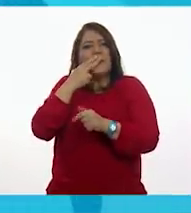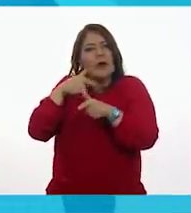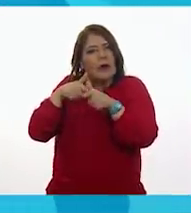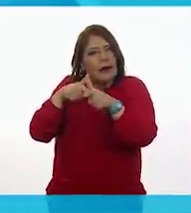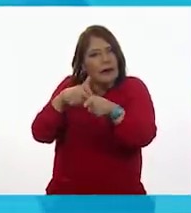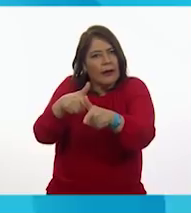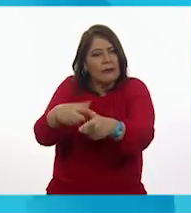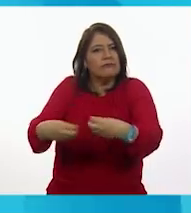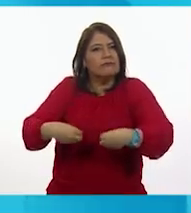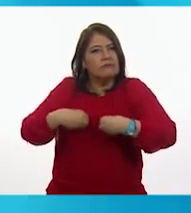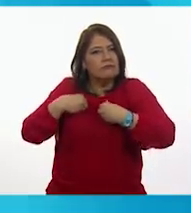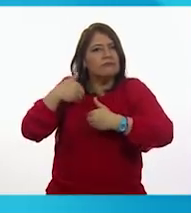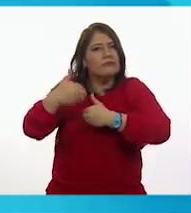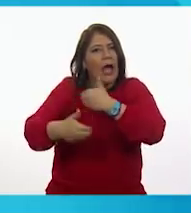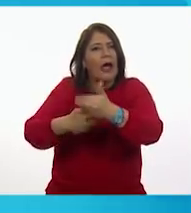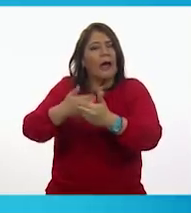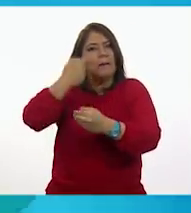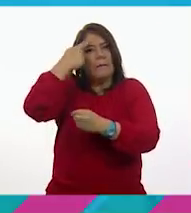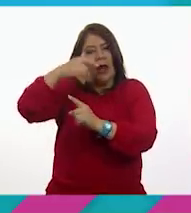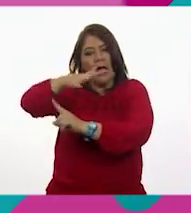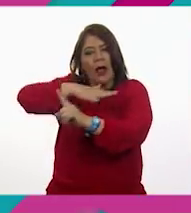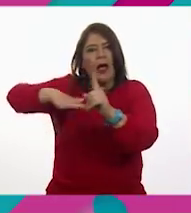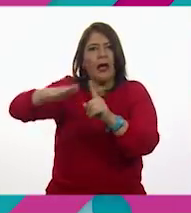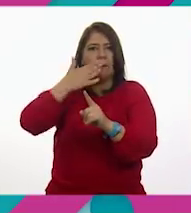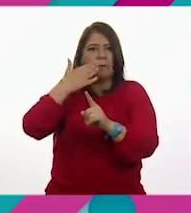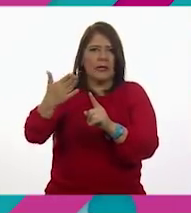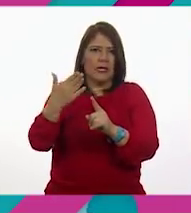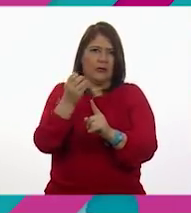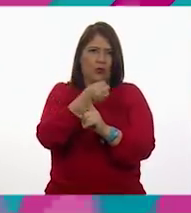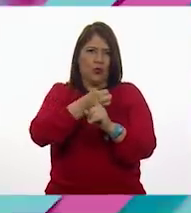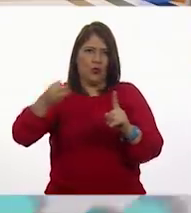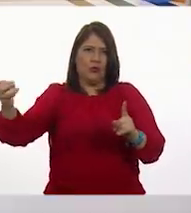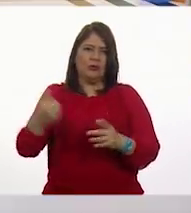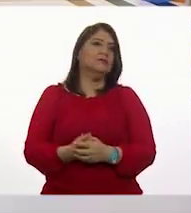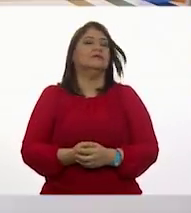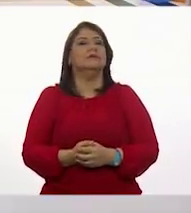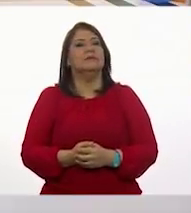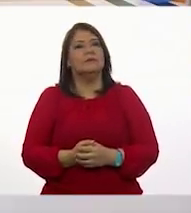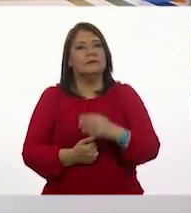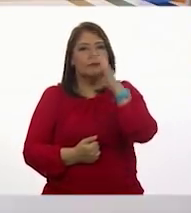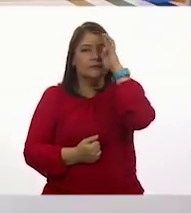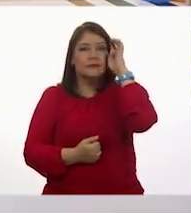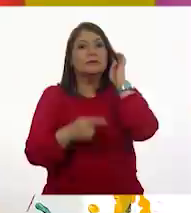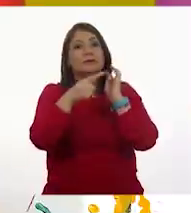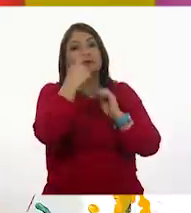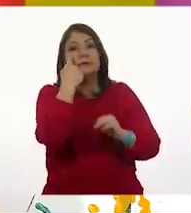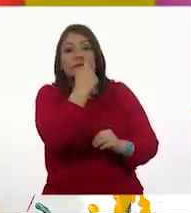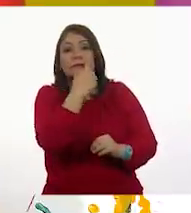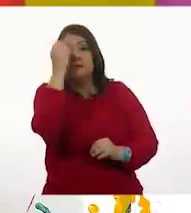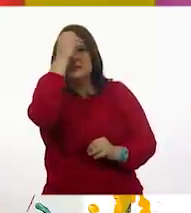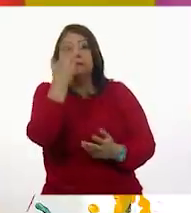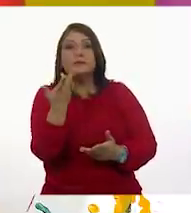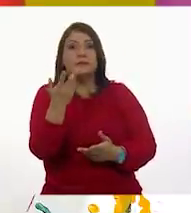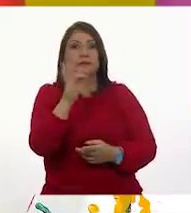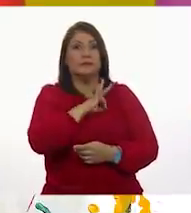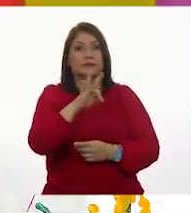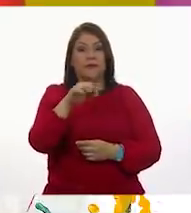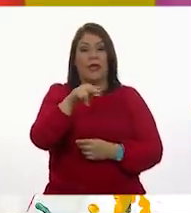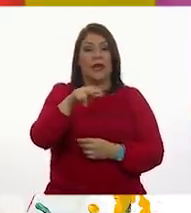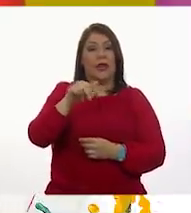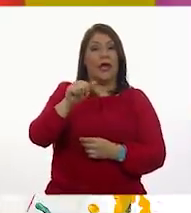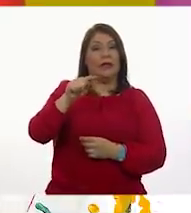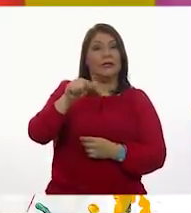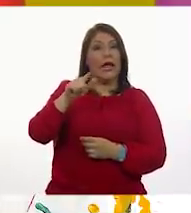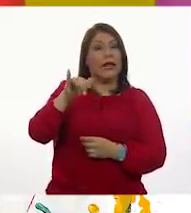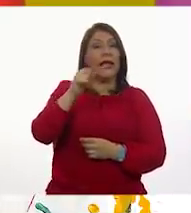y mantener los ecosistemas en equilibrio. ¿Qué opinan ahora? ¿Será posible que Natalia tenga